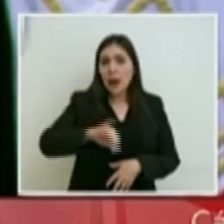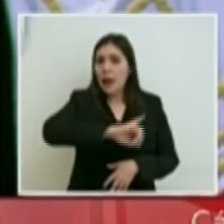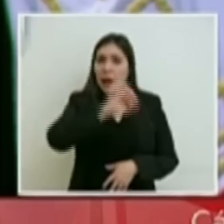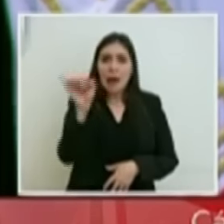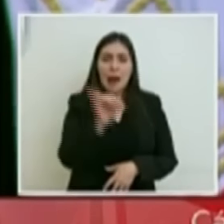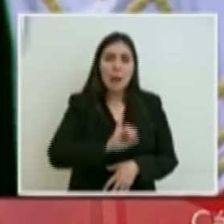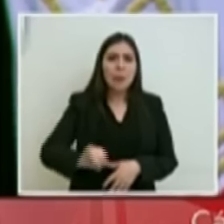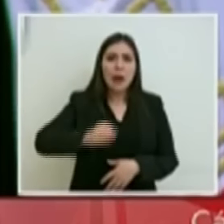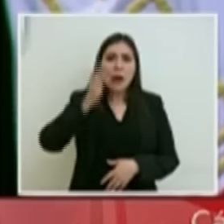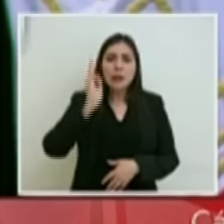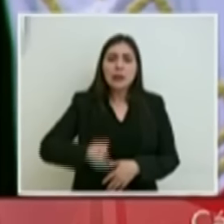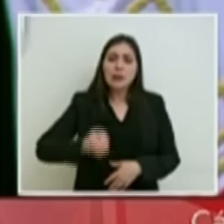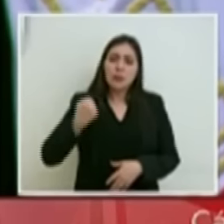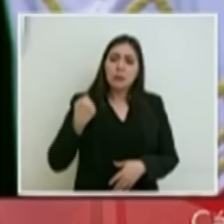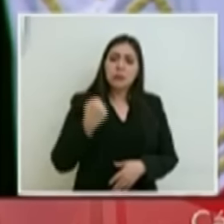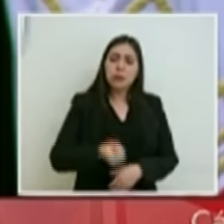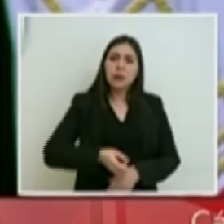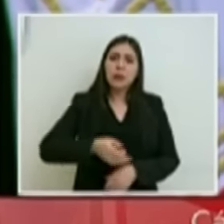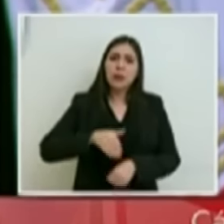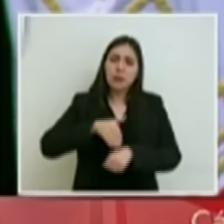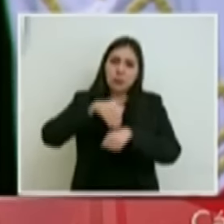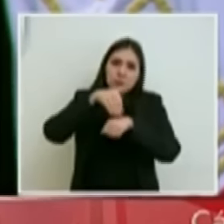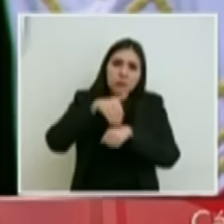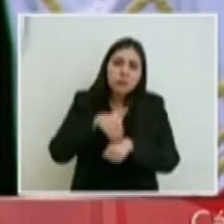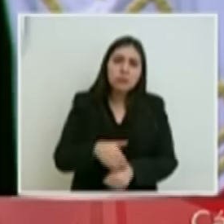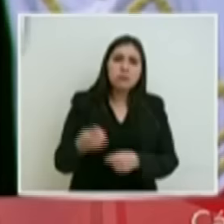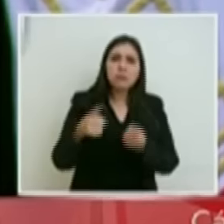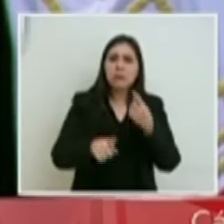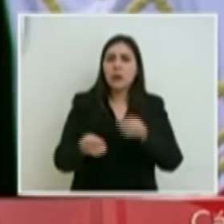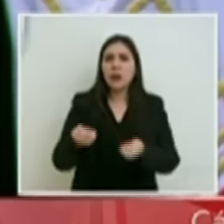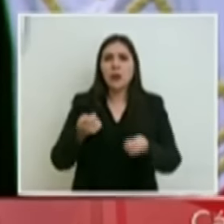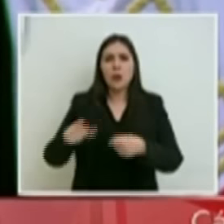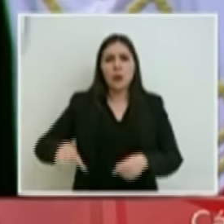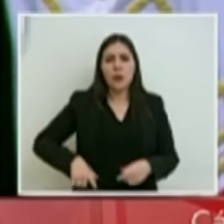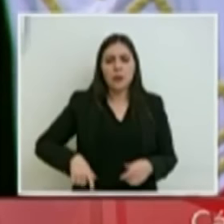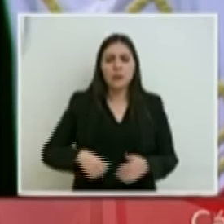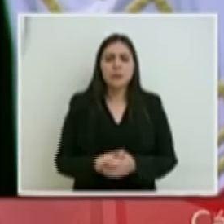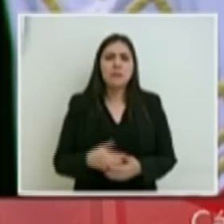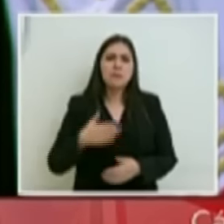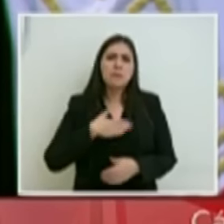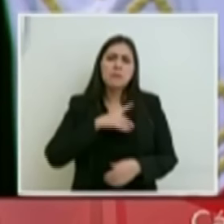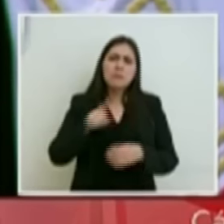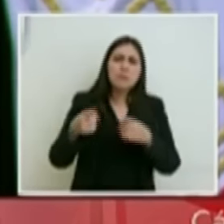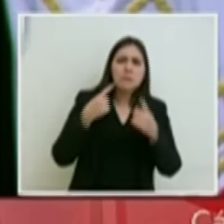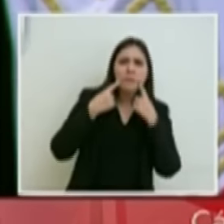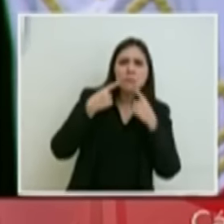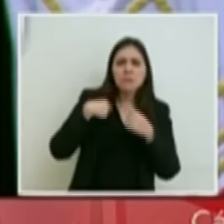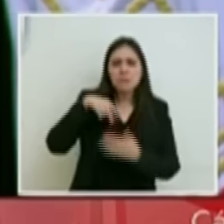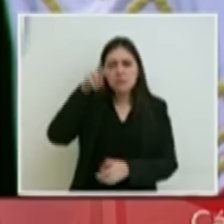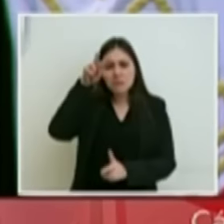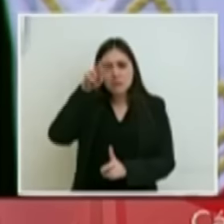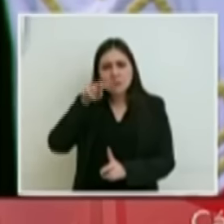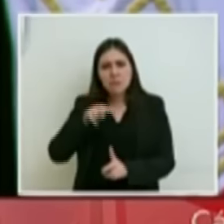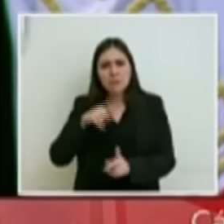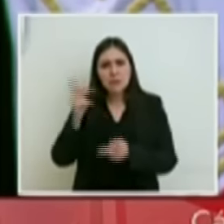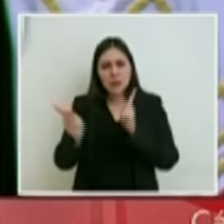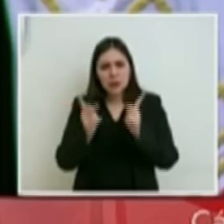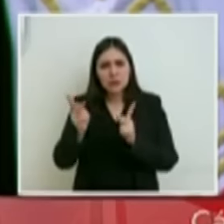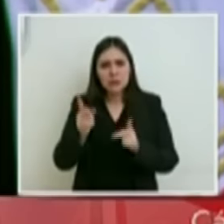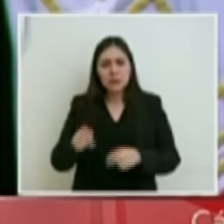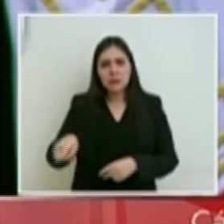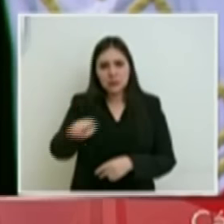nunca una dictadura. En el centro del debate encuentro las siguientes interrogantes. ¿Tiene la